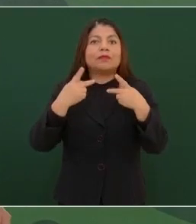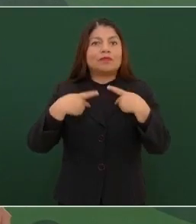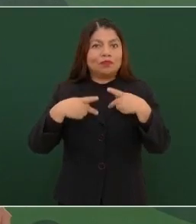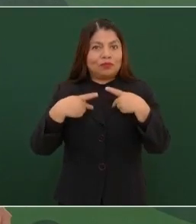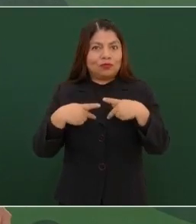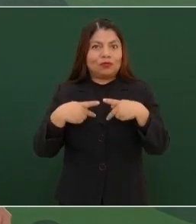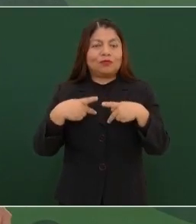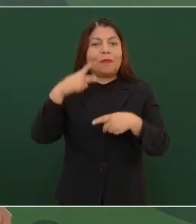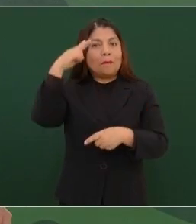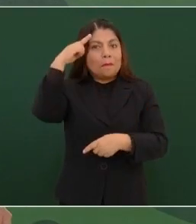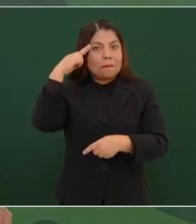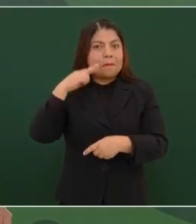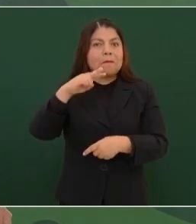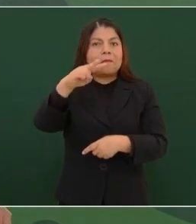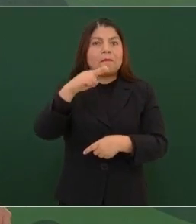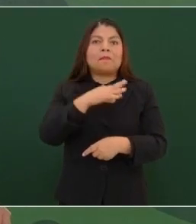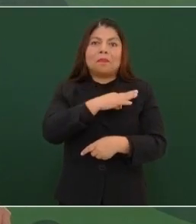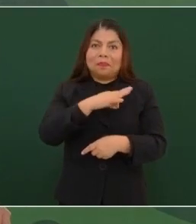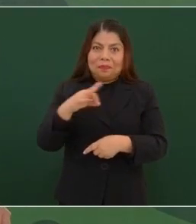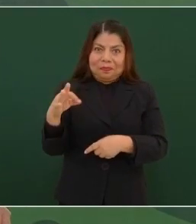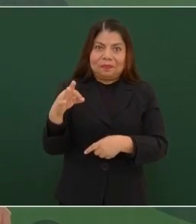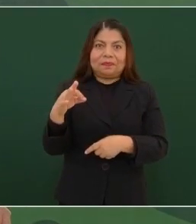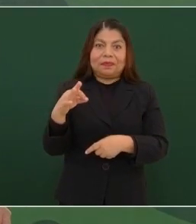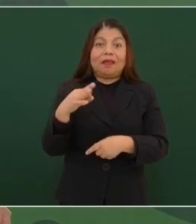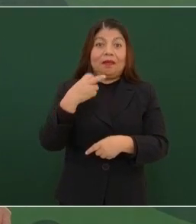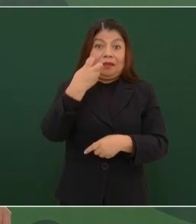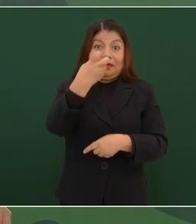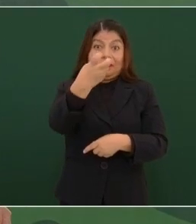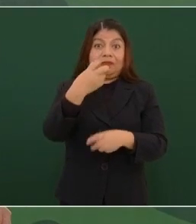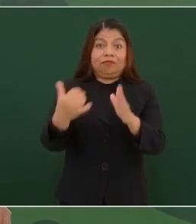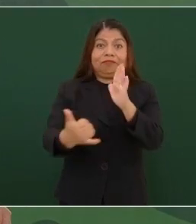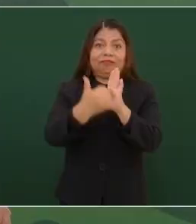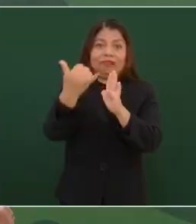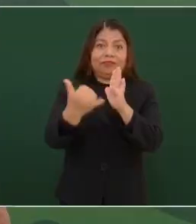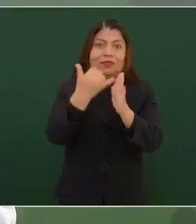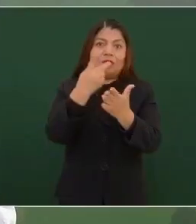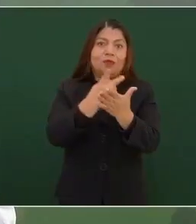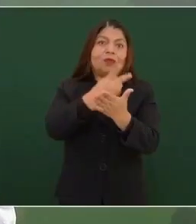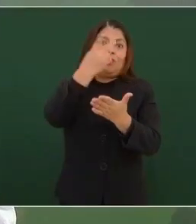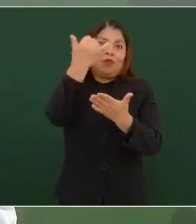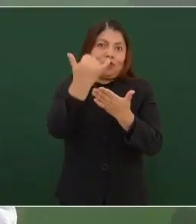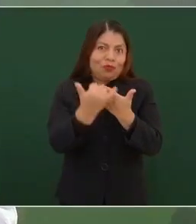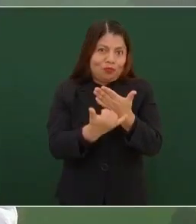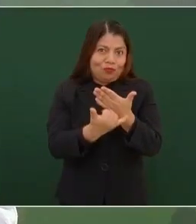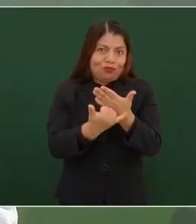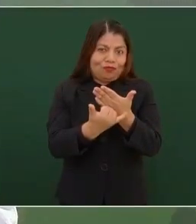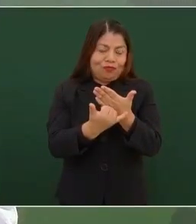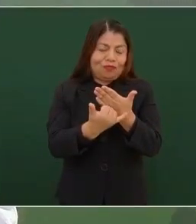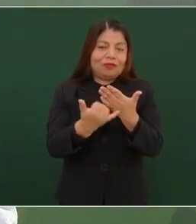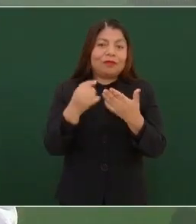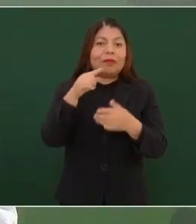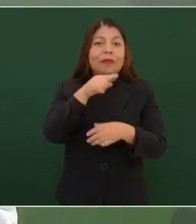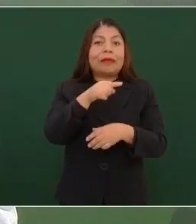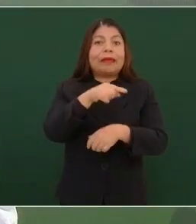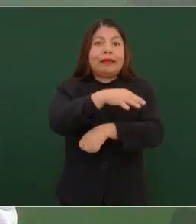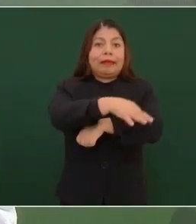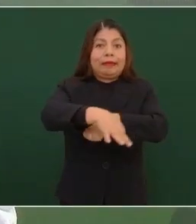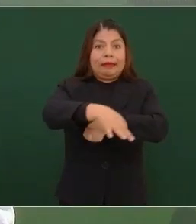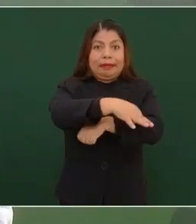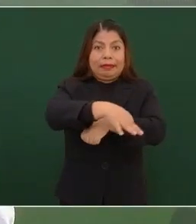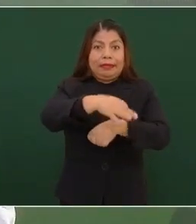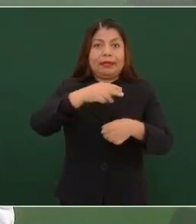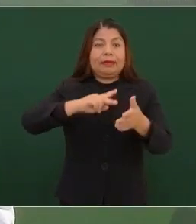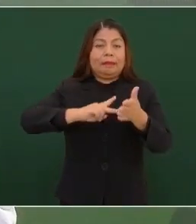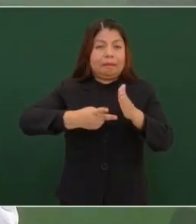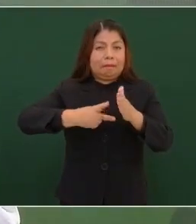Tienen los ingenieros, que son muy buenos. Esta obra está a cargo de Motangil. Tienen que